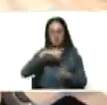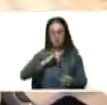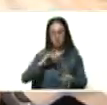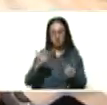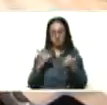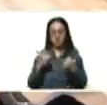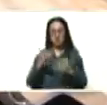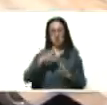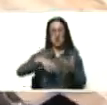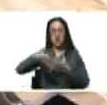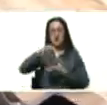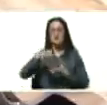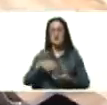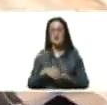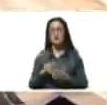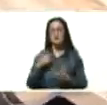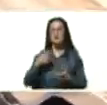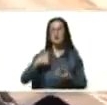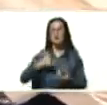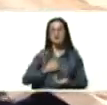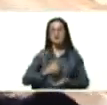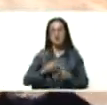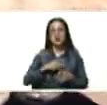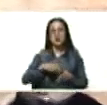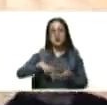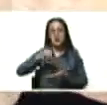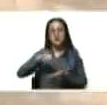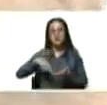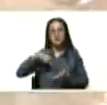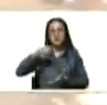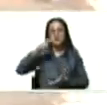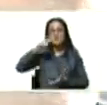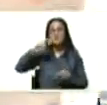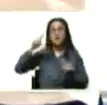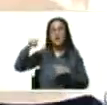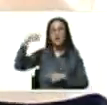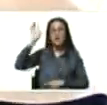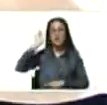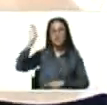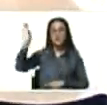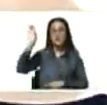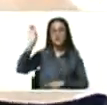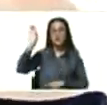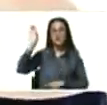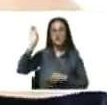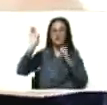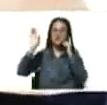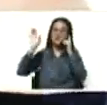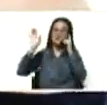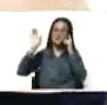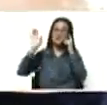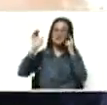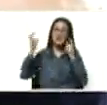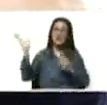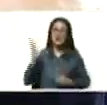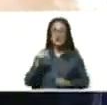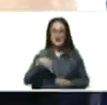lamentable, presidente, contratábamos agentes del extranjero. O sea, venían ingenieros extranjeros a hacer el